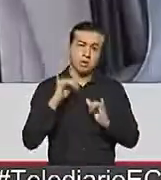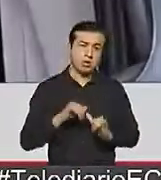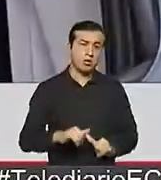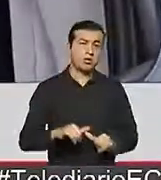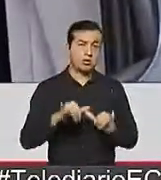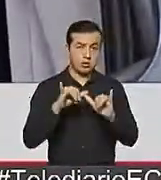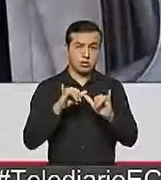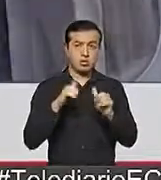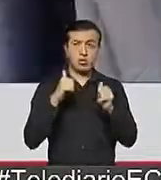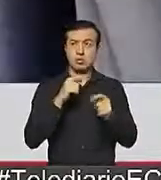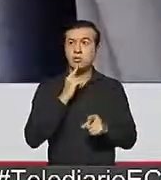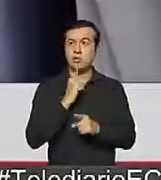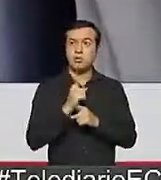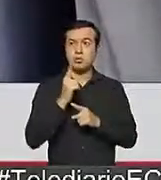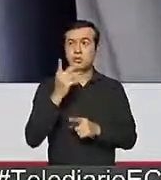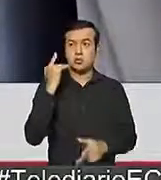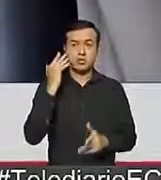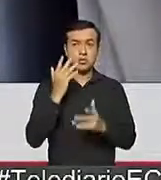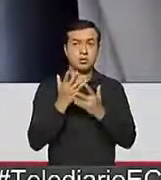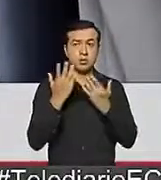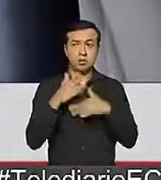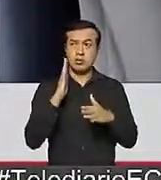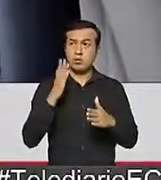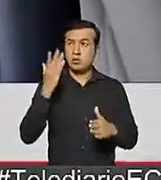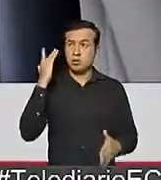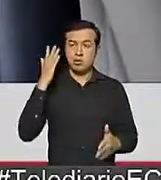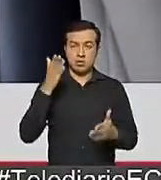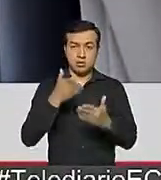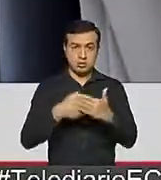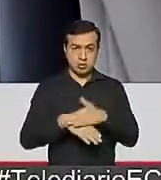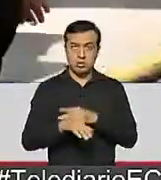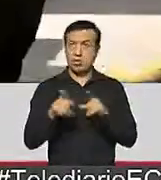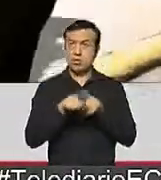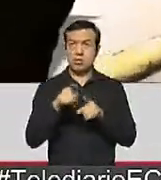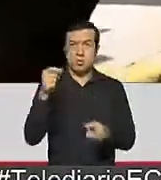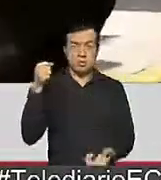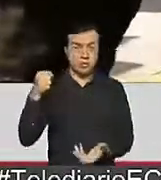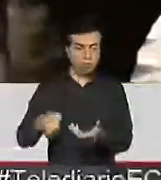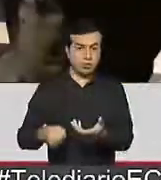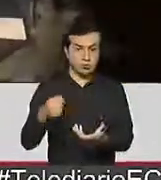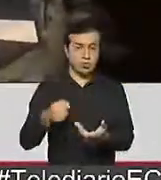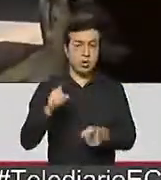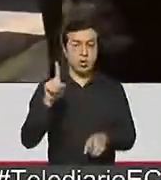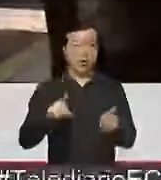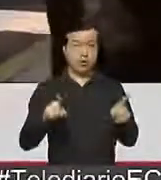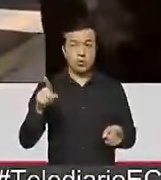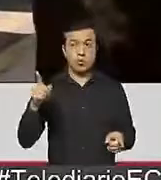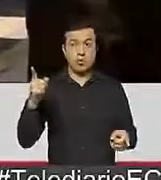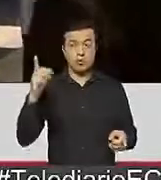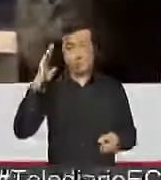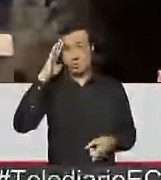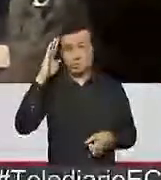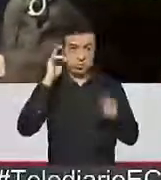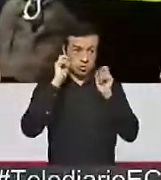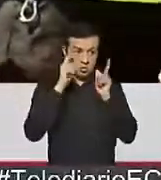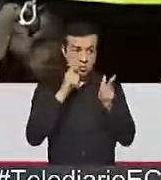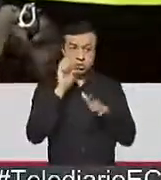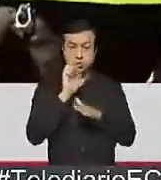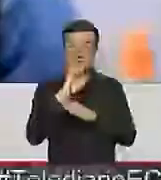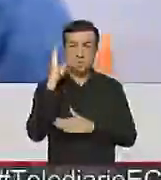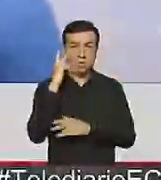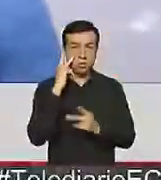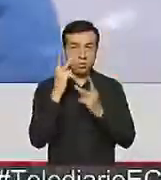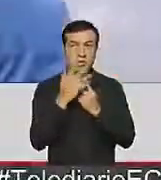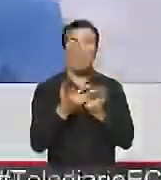Pues. Sí, está bien. Hace un tiempito que pasé una vez, sí, también hicieron lo mismo. Hay presencia policial en pasos informales entre Ecuador y